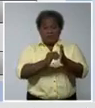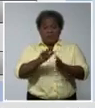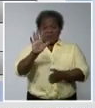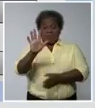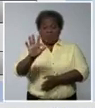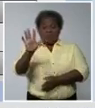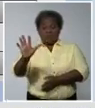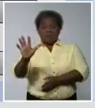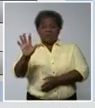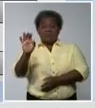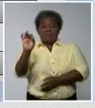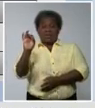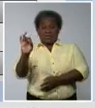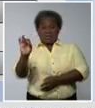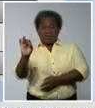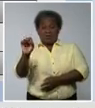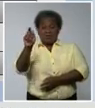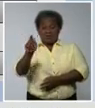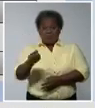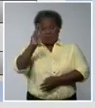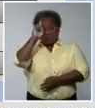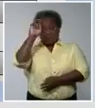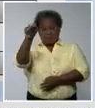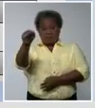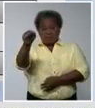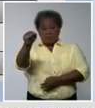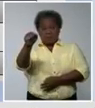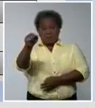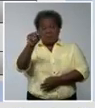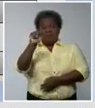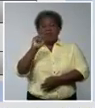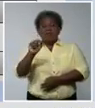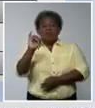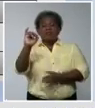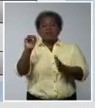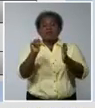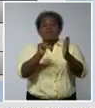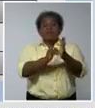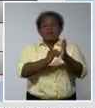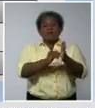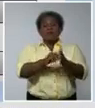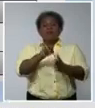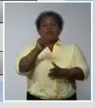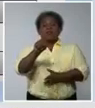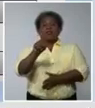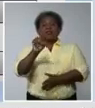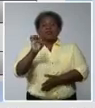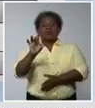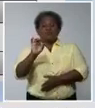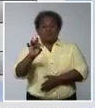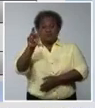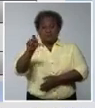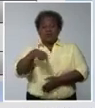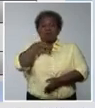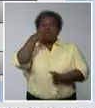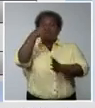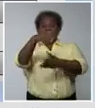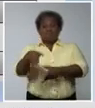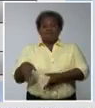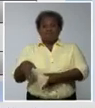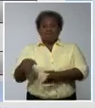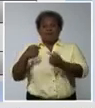20.787.577 casos activos, y con las 6.115 personas que fallecieron ayer con